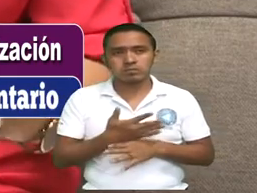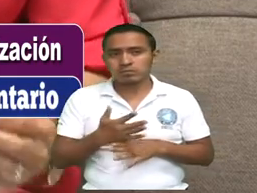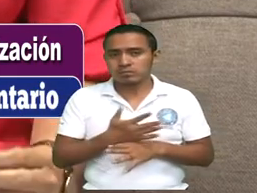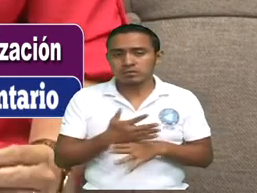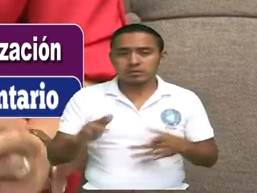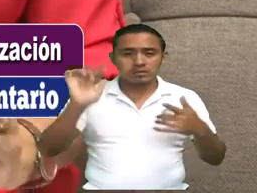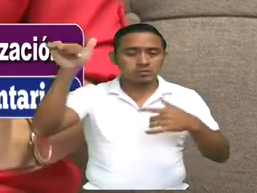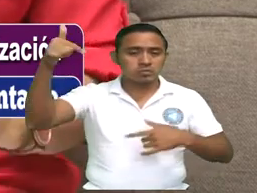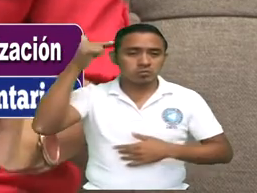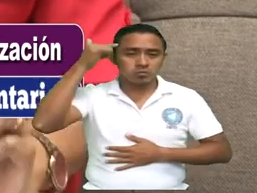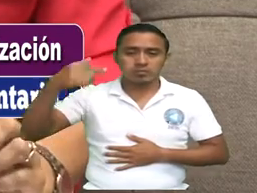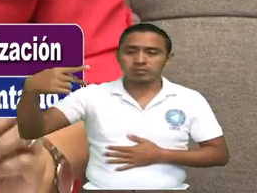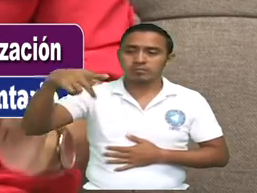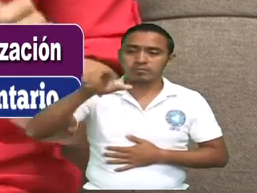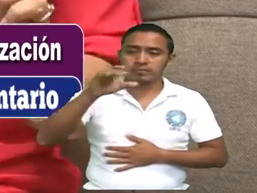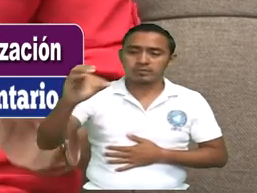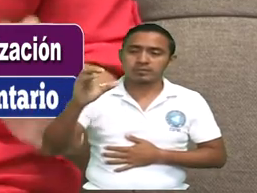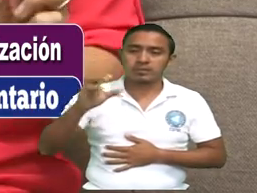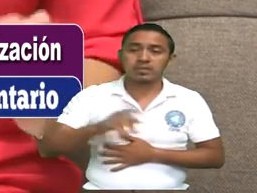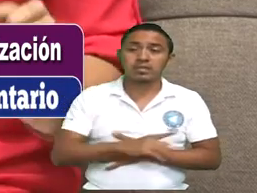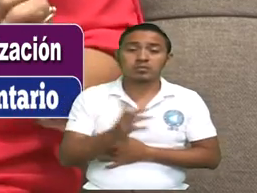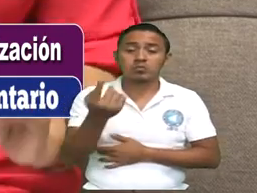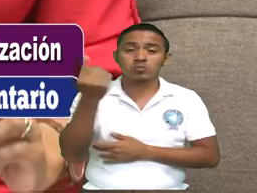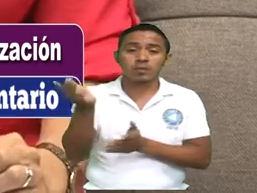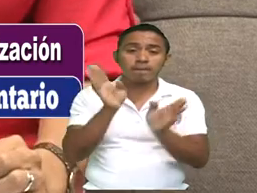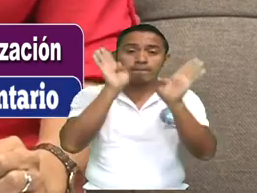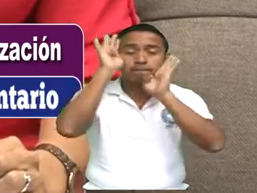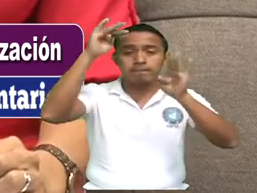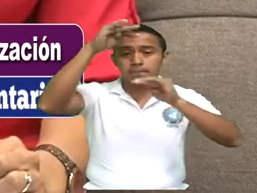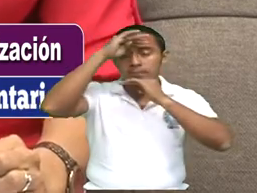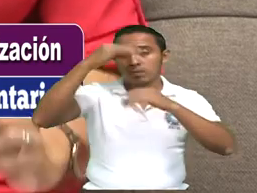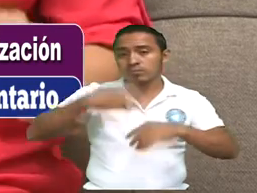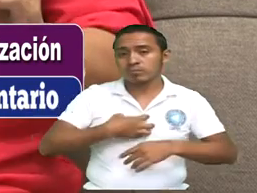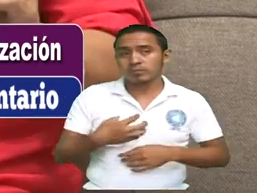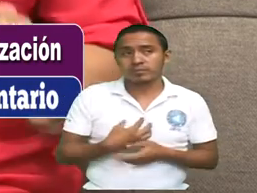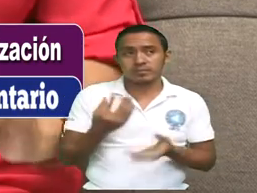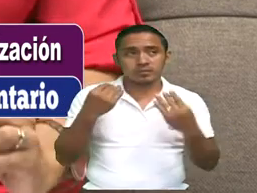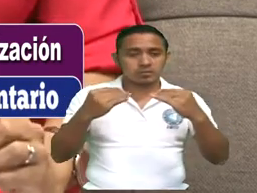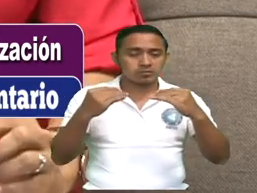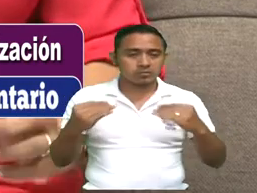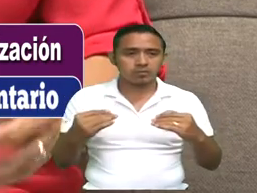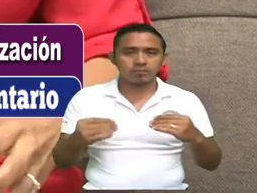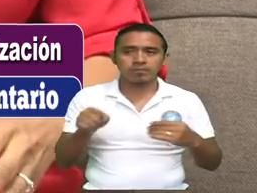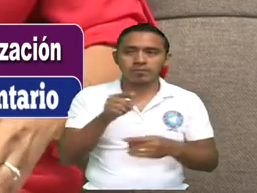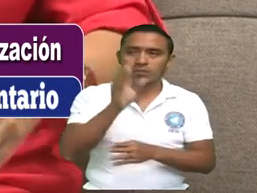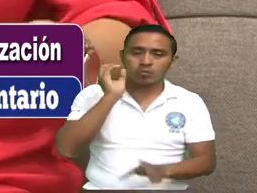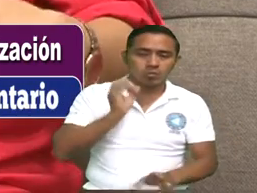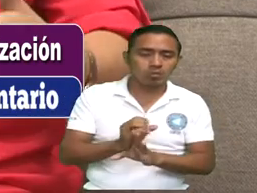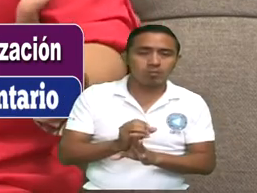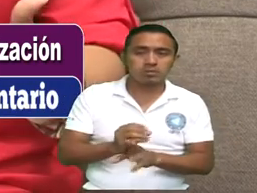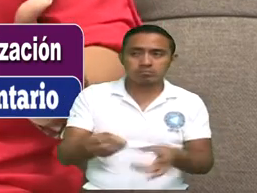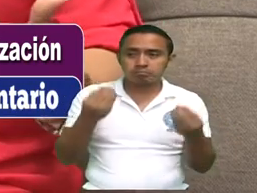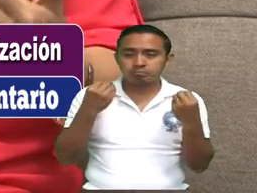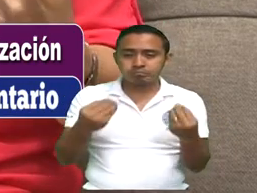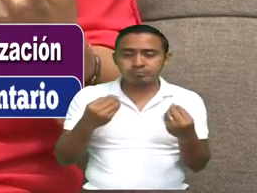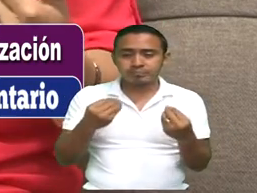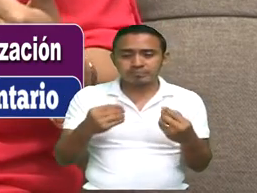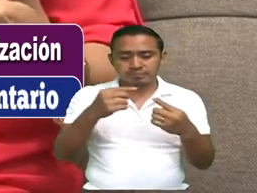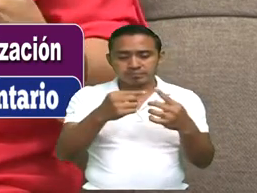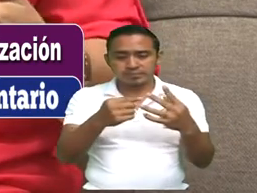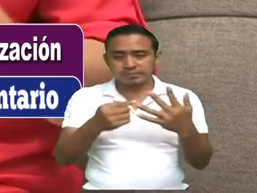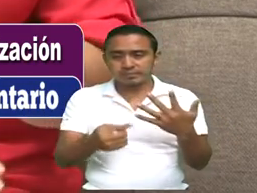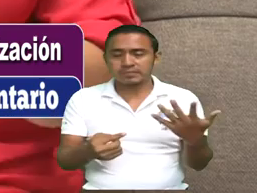gobiernos neoliberales y que precisamente privatizaba la educación. Y eso hizo que saliera gran cantidad de